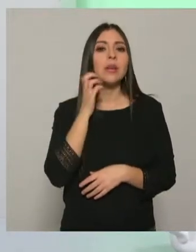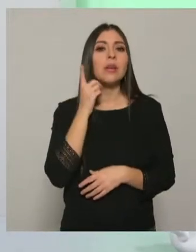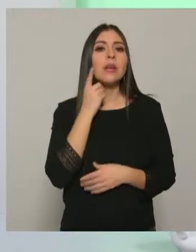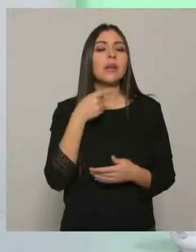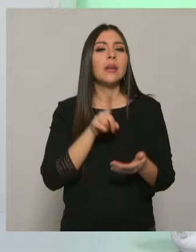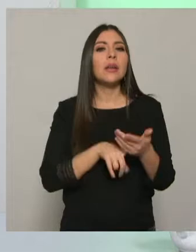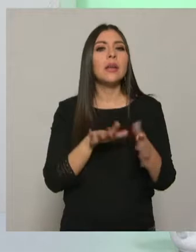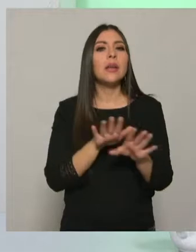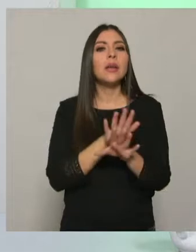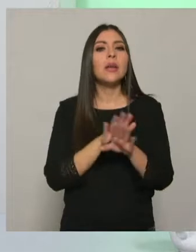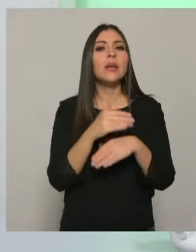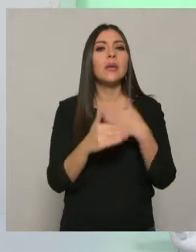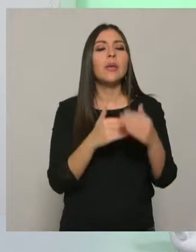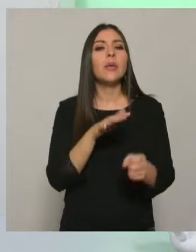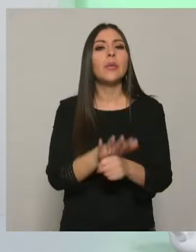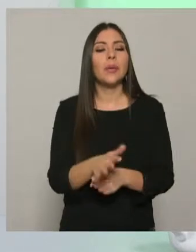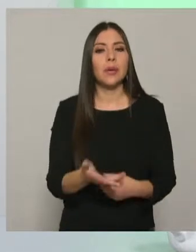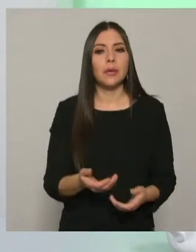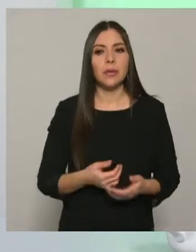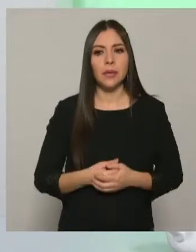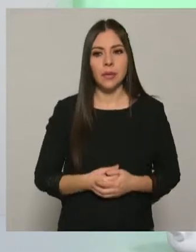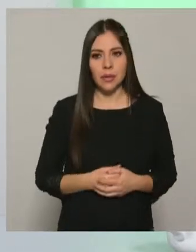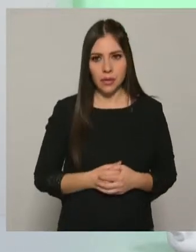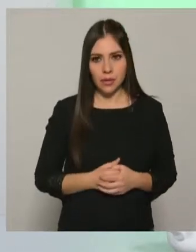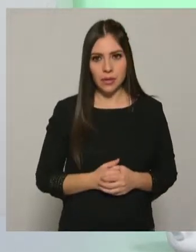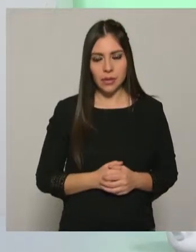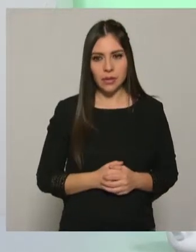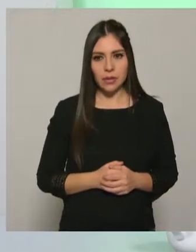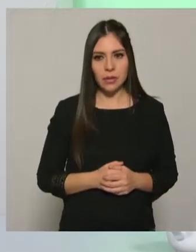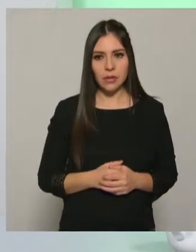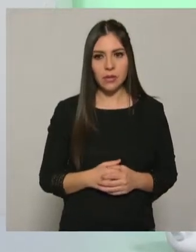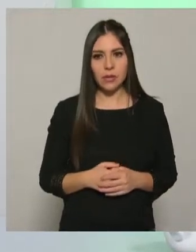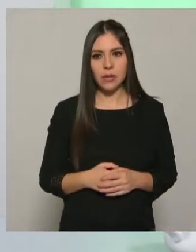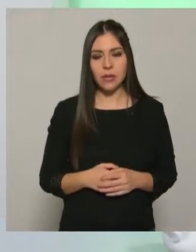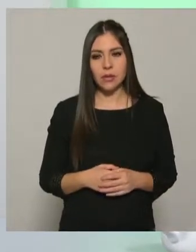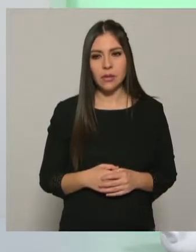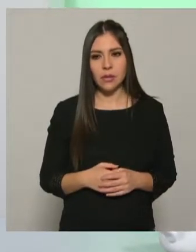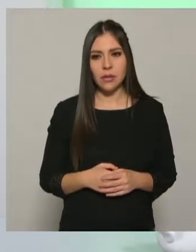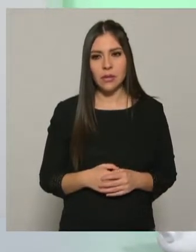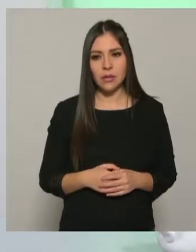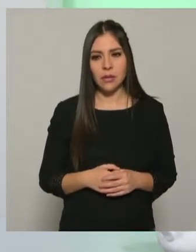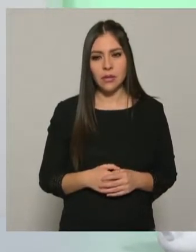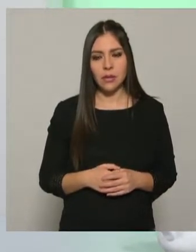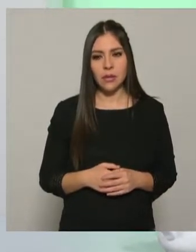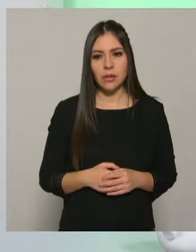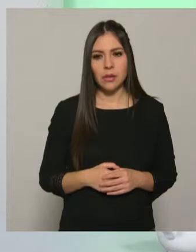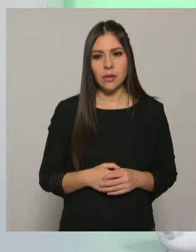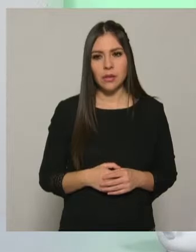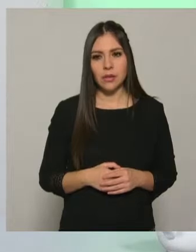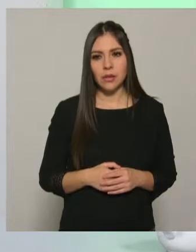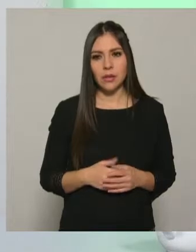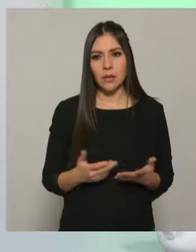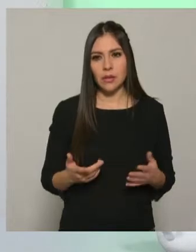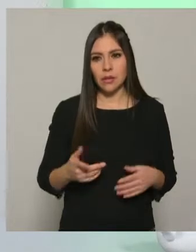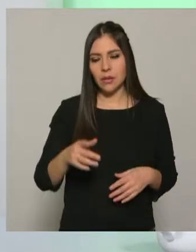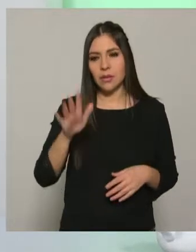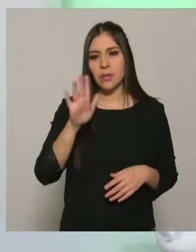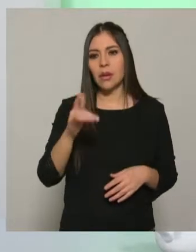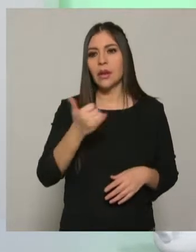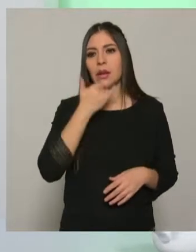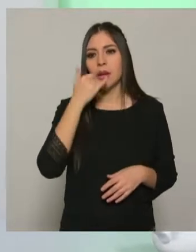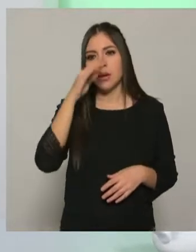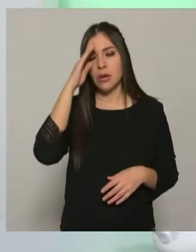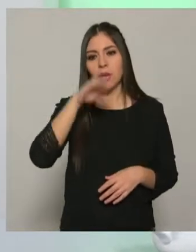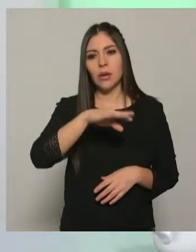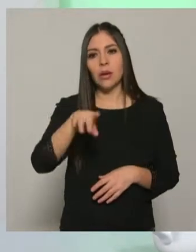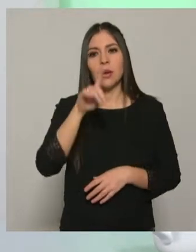Hola, creo que se equivocaron. Estaban, yo creo, buscando a Estela Damián. Ah, no.